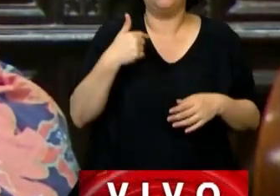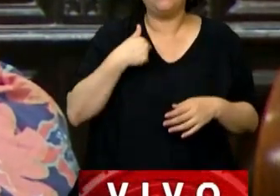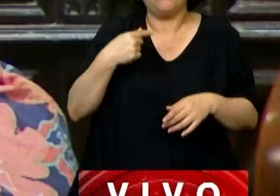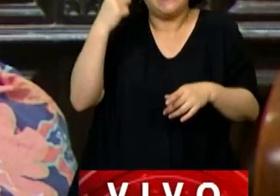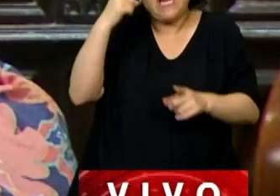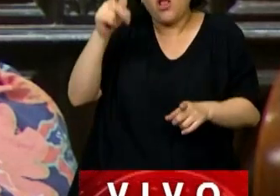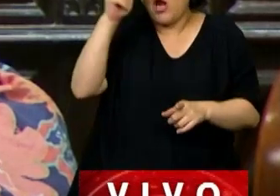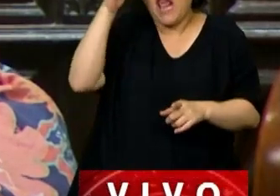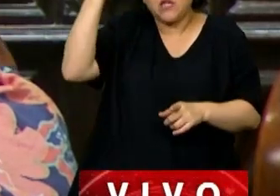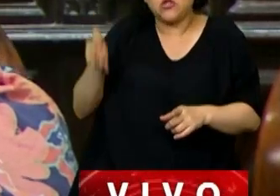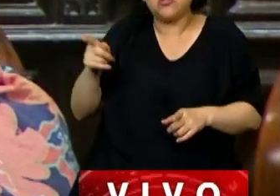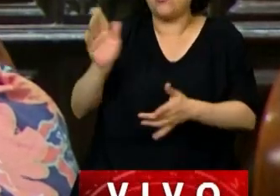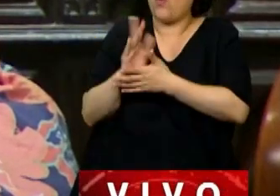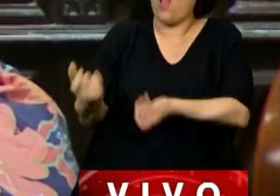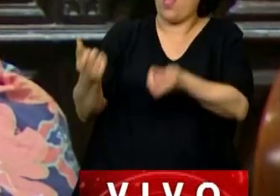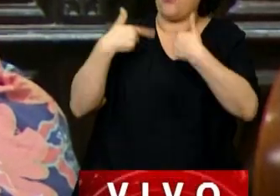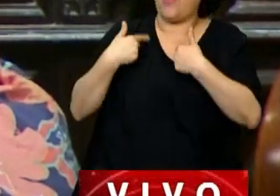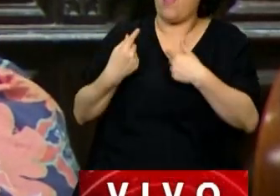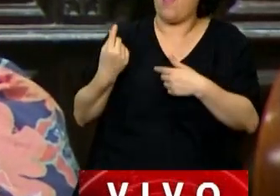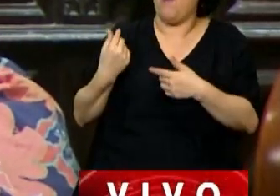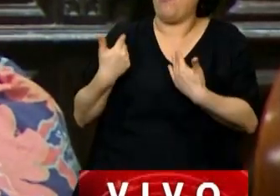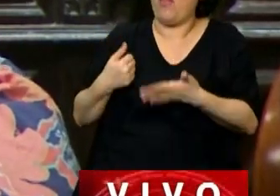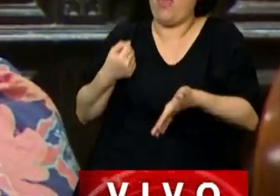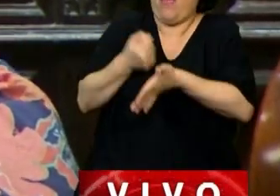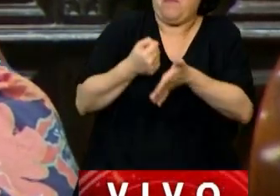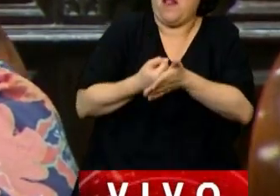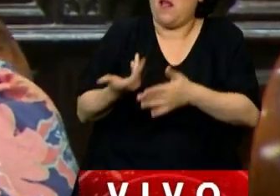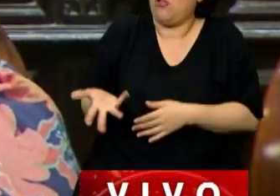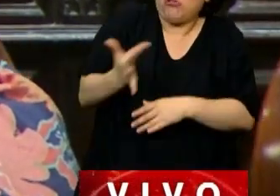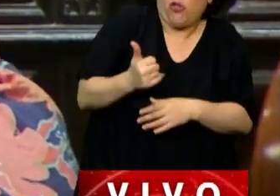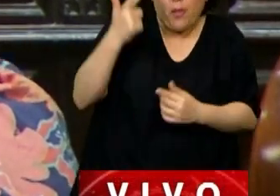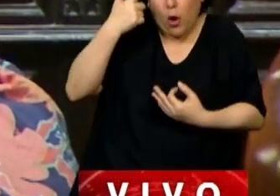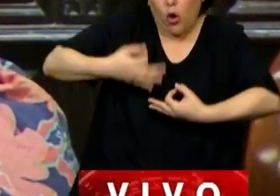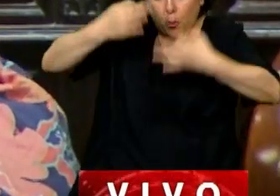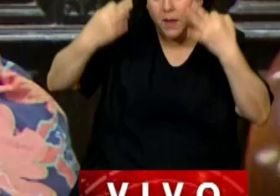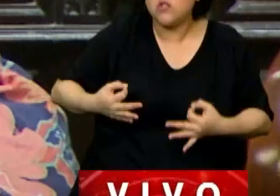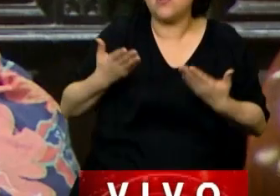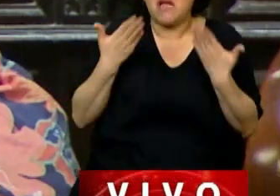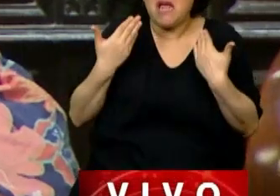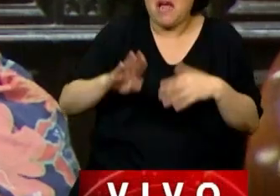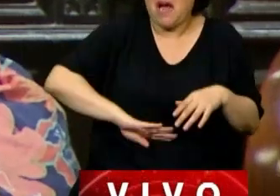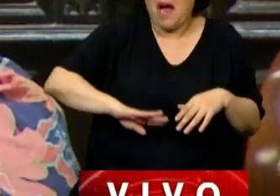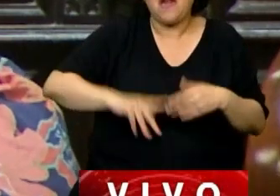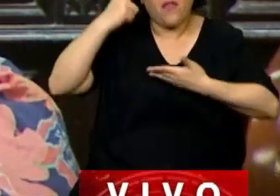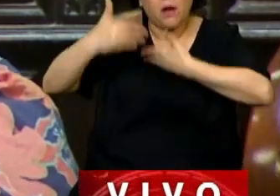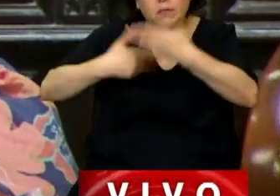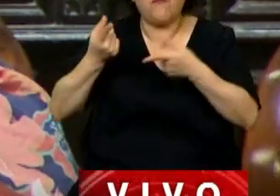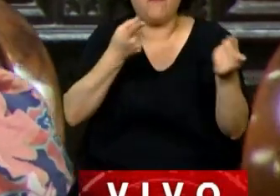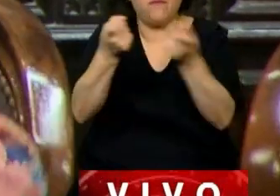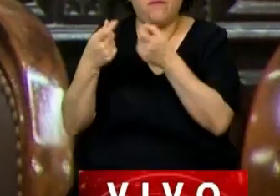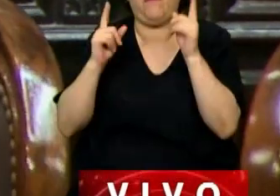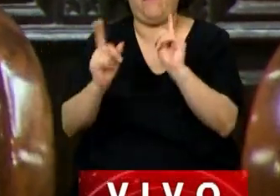de lanza para poder seguir militando todos los días con convicción y seguramente con ganas de seguir capacitándonos. Muchas